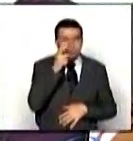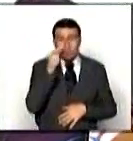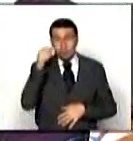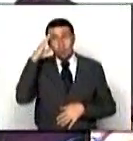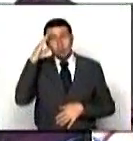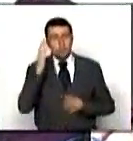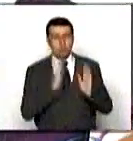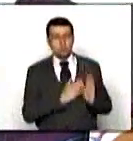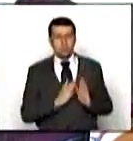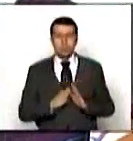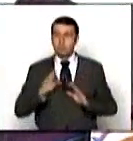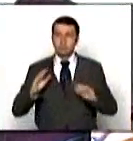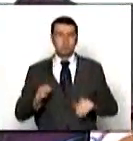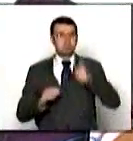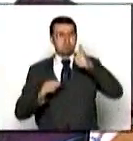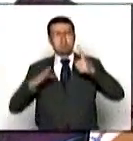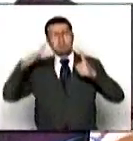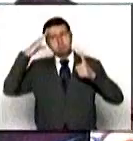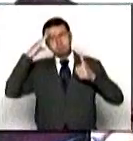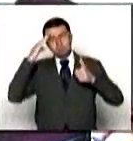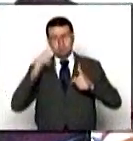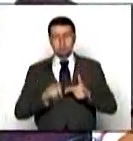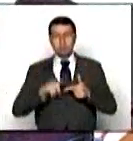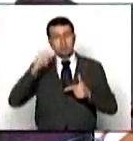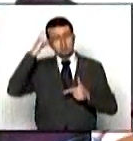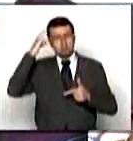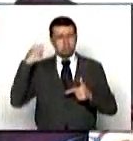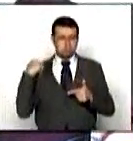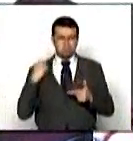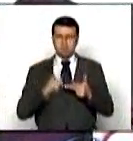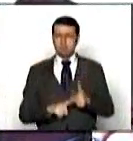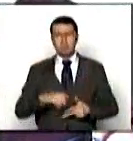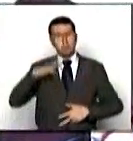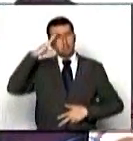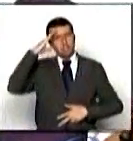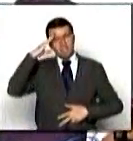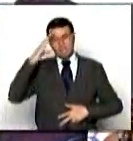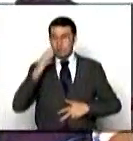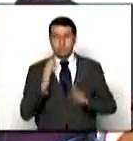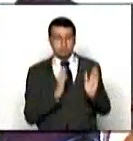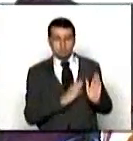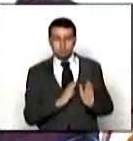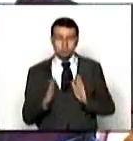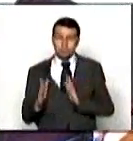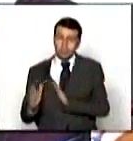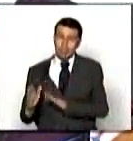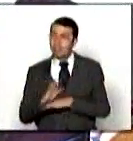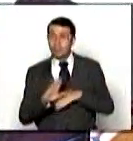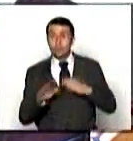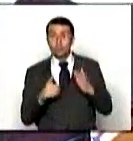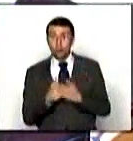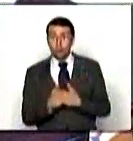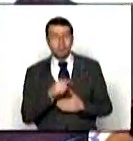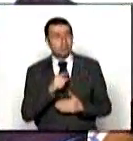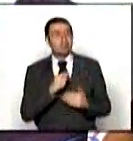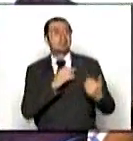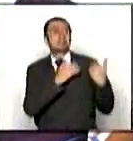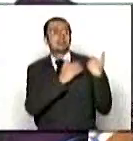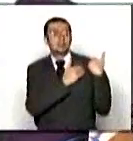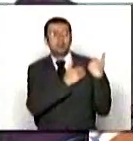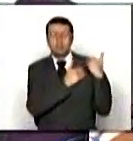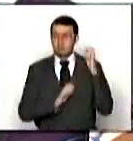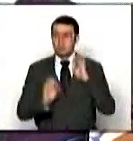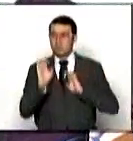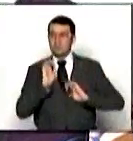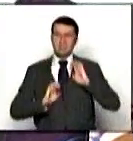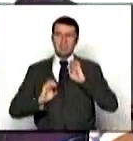con sargentos, con coroneles, con cabos y con policías de bajo rango, que todos ellos se encargan de defender nuestro